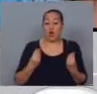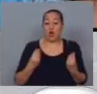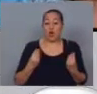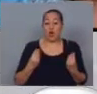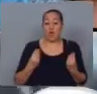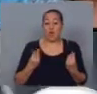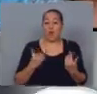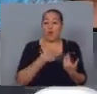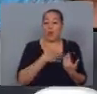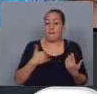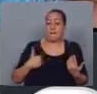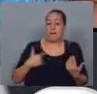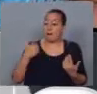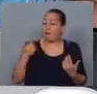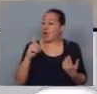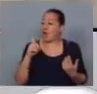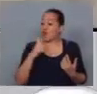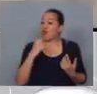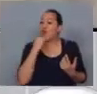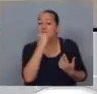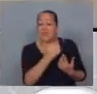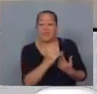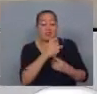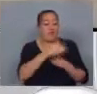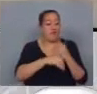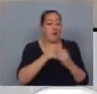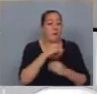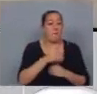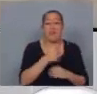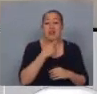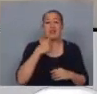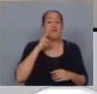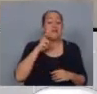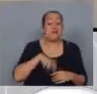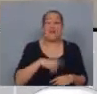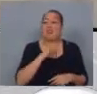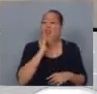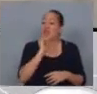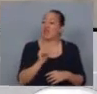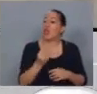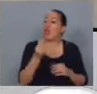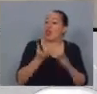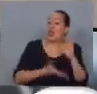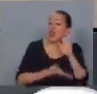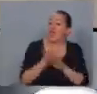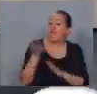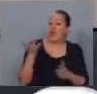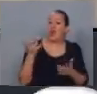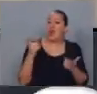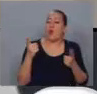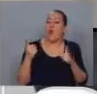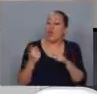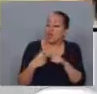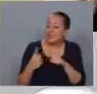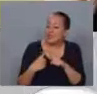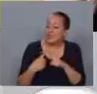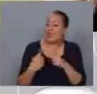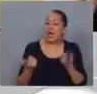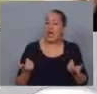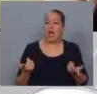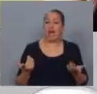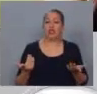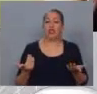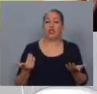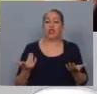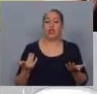toda una familia sin ningún tipo de novedad no es sin decirle a dónde voy sin estar conectada y danielle otra